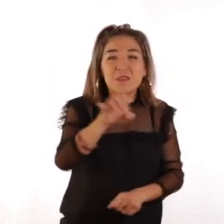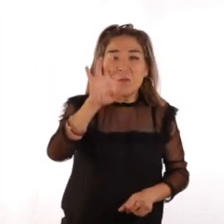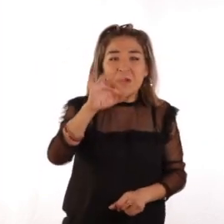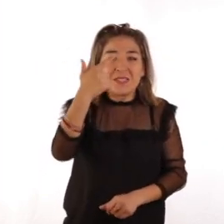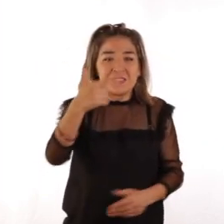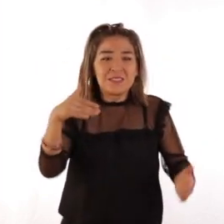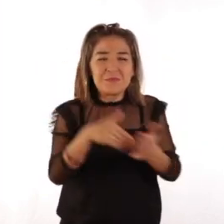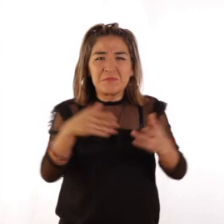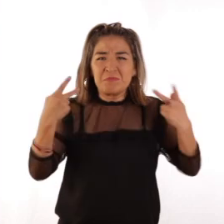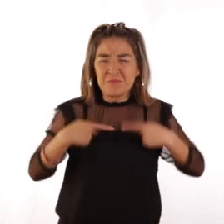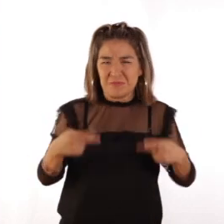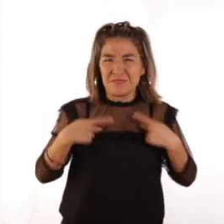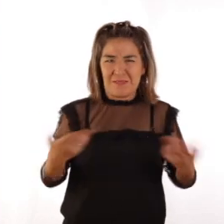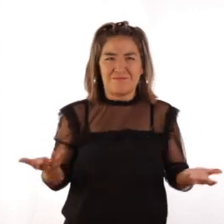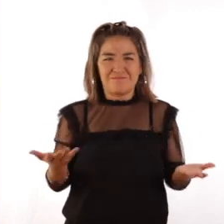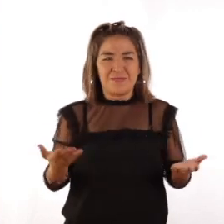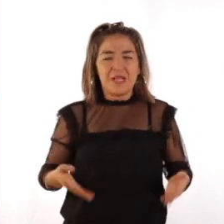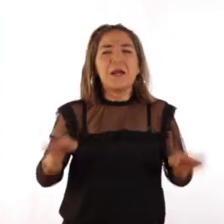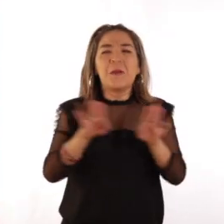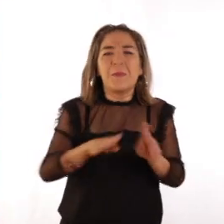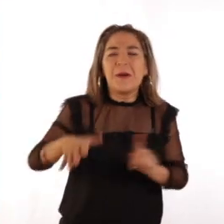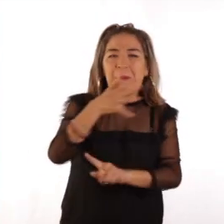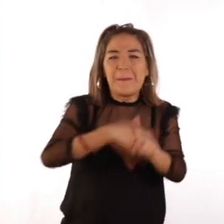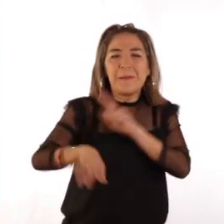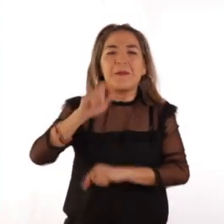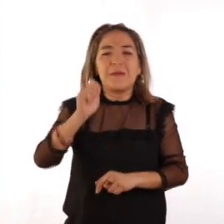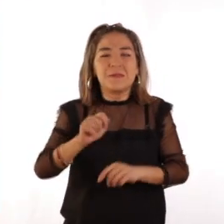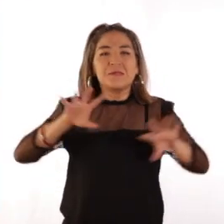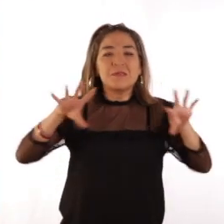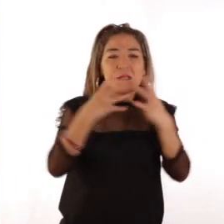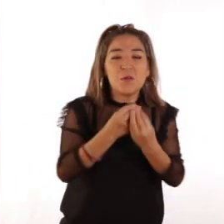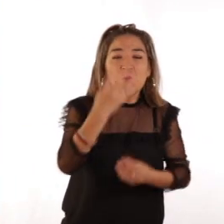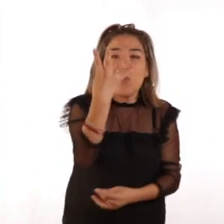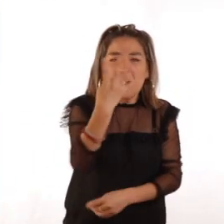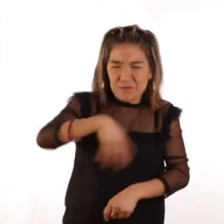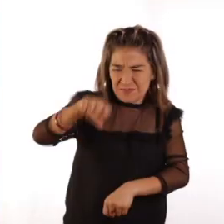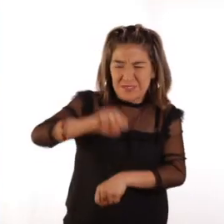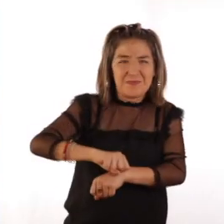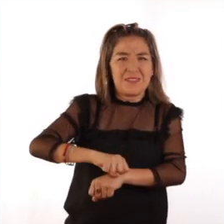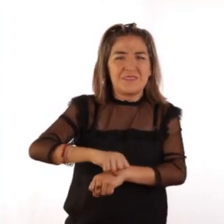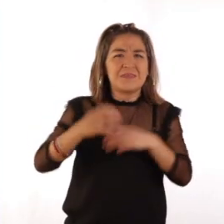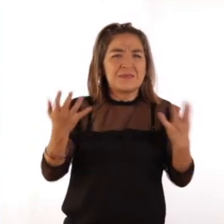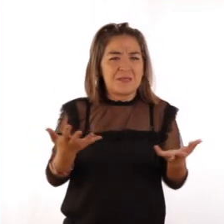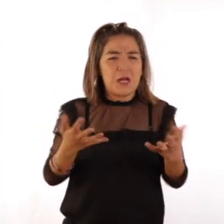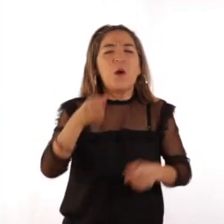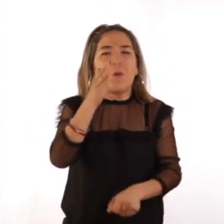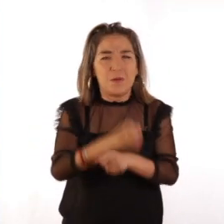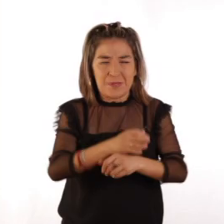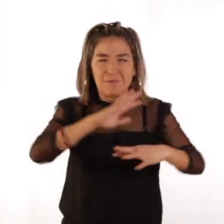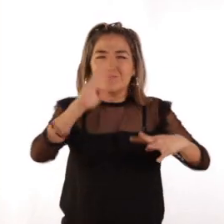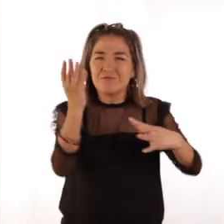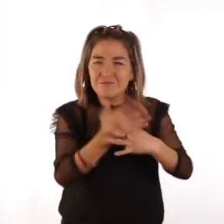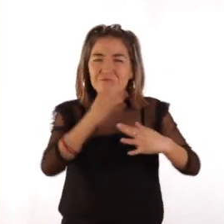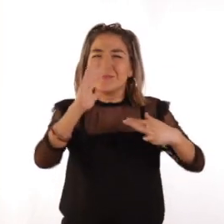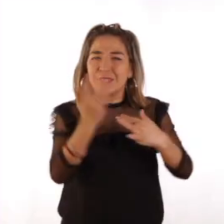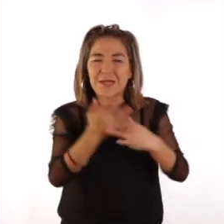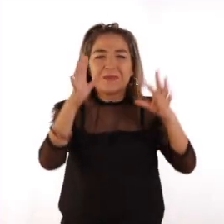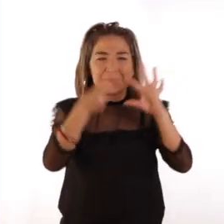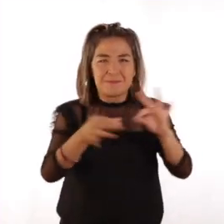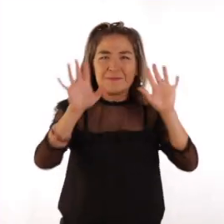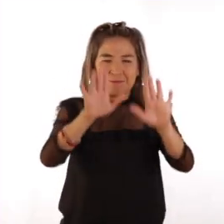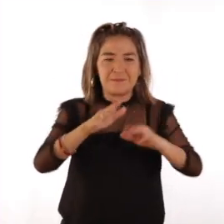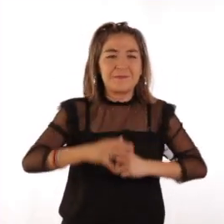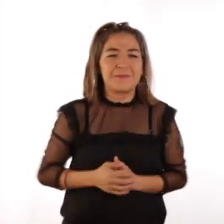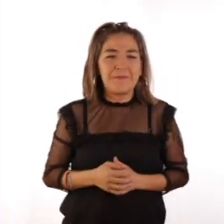por 147,000 personas? Además de que el conteo se hizo en 4 semanas. Vayamos por partes.